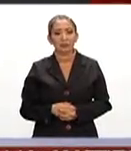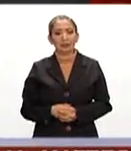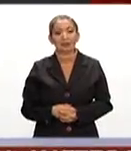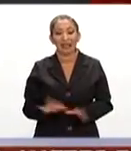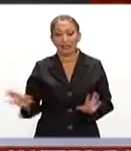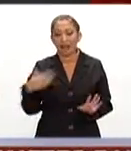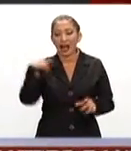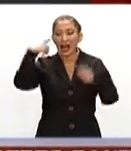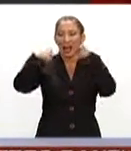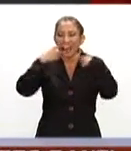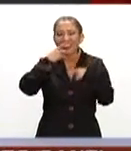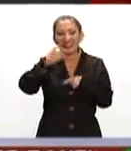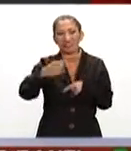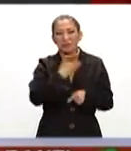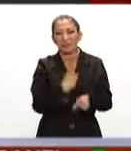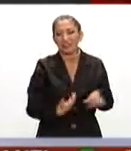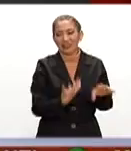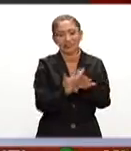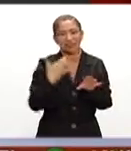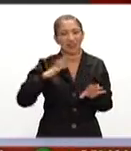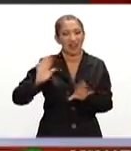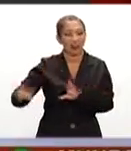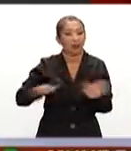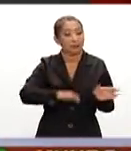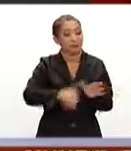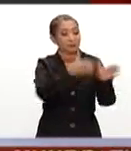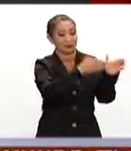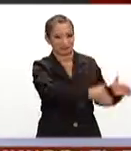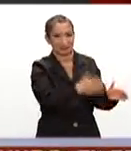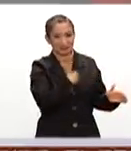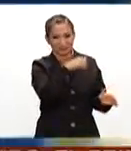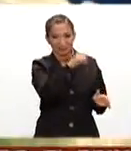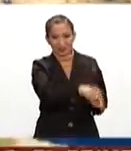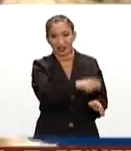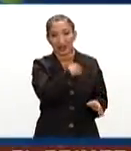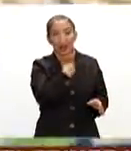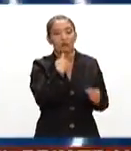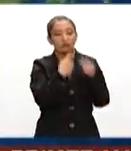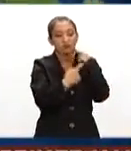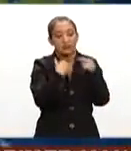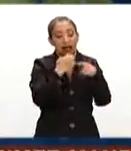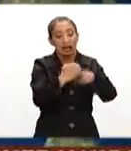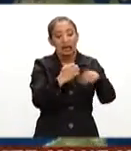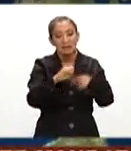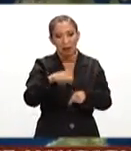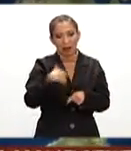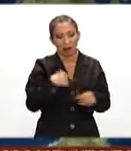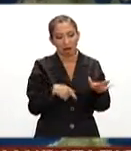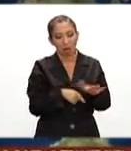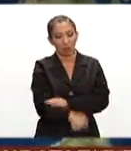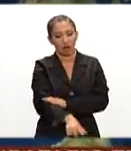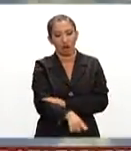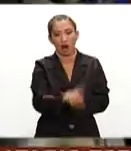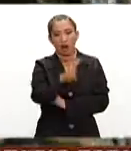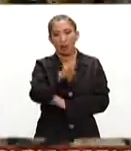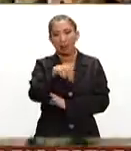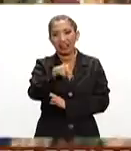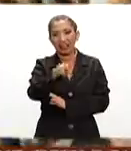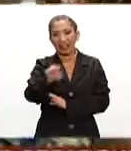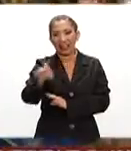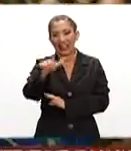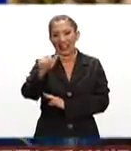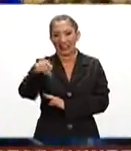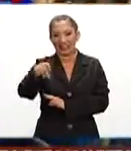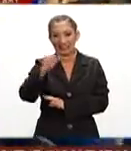Ya que deje de llorar, dice Obama a Donald Trump. Del lado demócrata también hay polémica. En los correos pirateados por el portal WikiLeaks